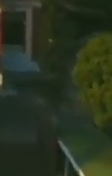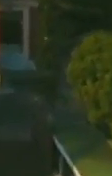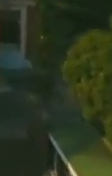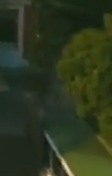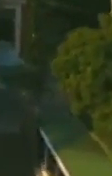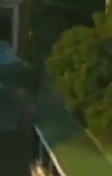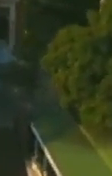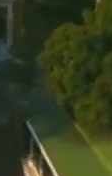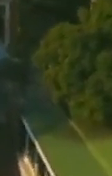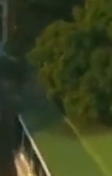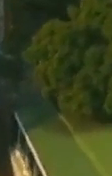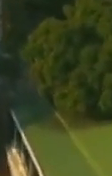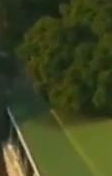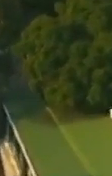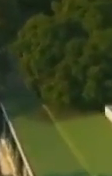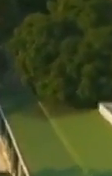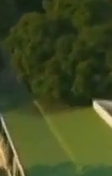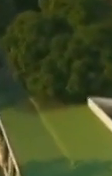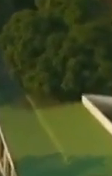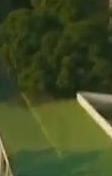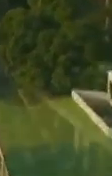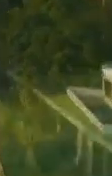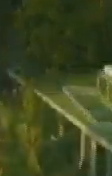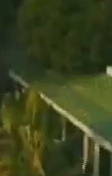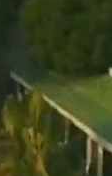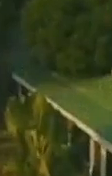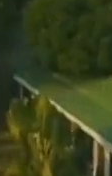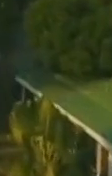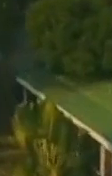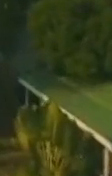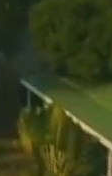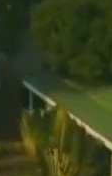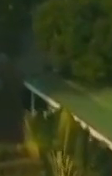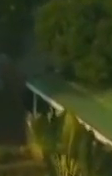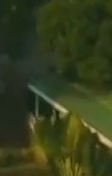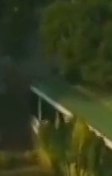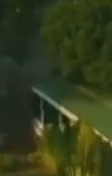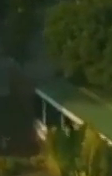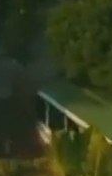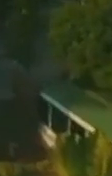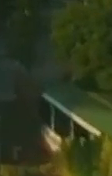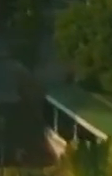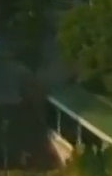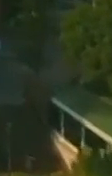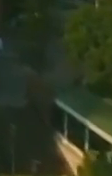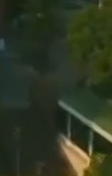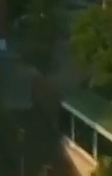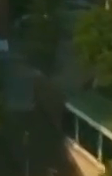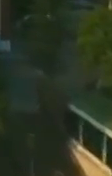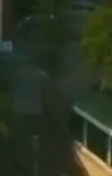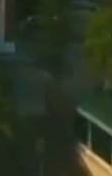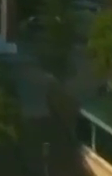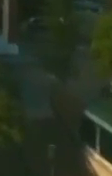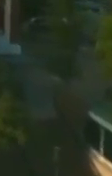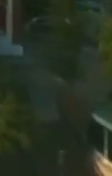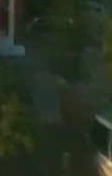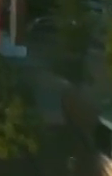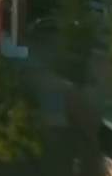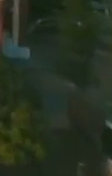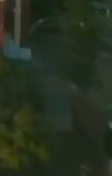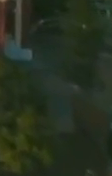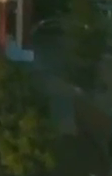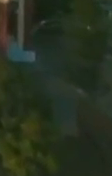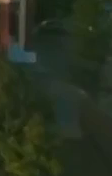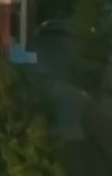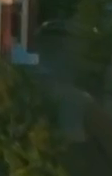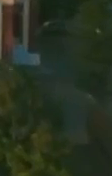impuestas sobre nuestro país. Esto ha sido parte del crecimiento económico que viene registrando nuestro país desde